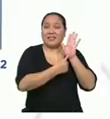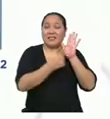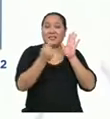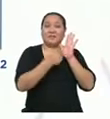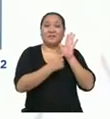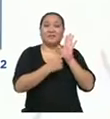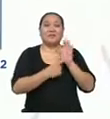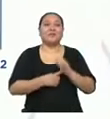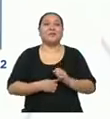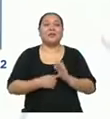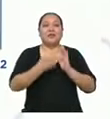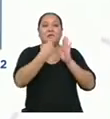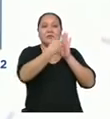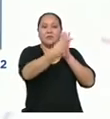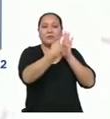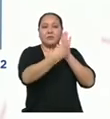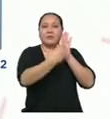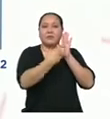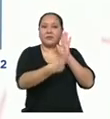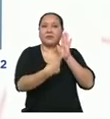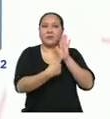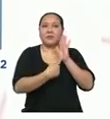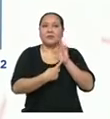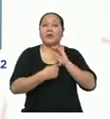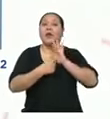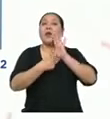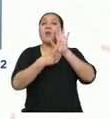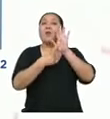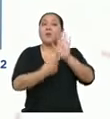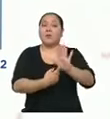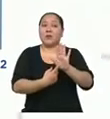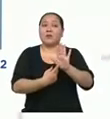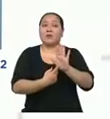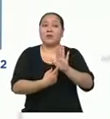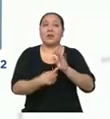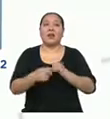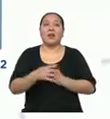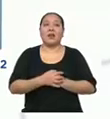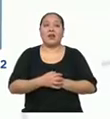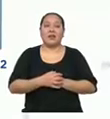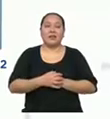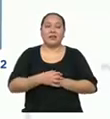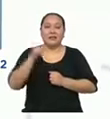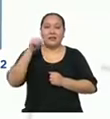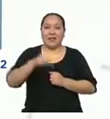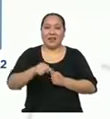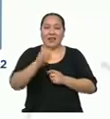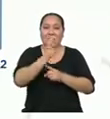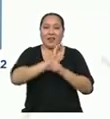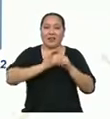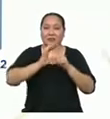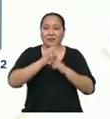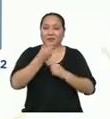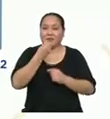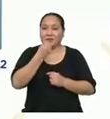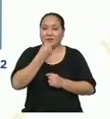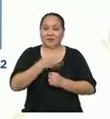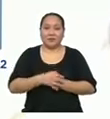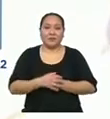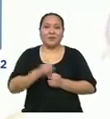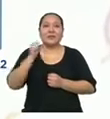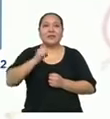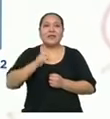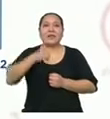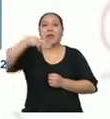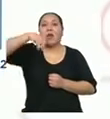Nuestra variable es expresión cultural de la gastronomía peruana. La señora Yolanda tiene razón. La moda es siempre,